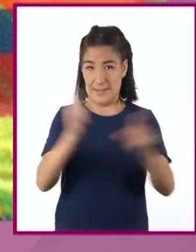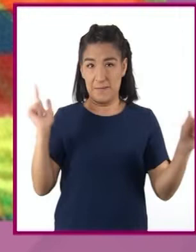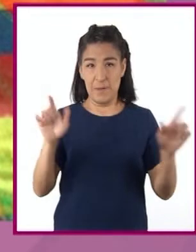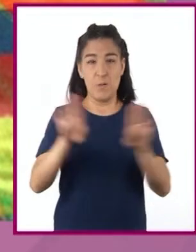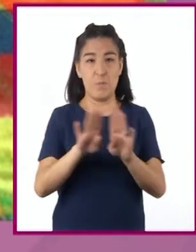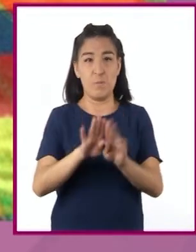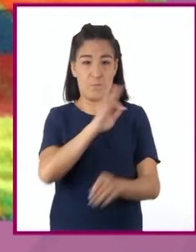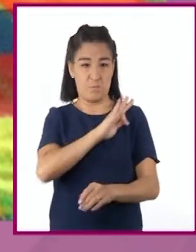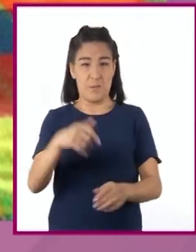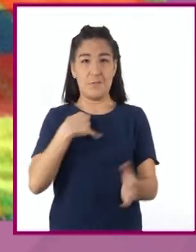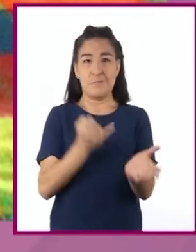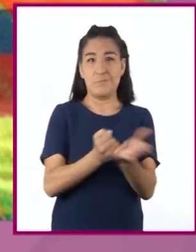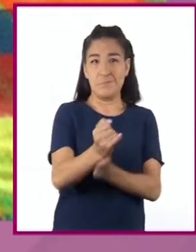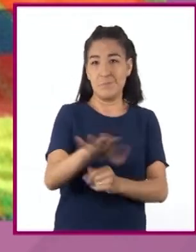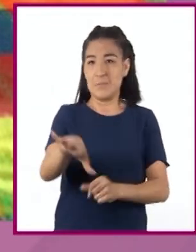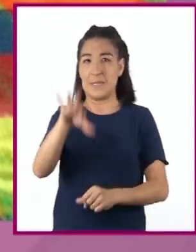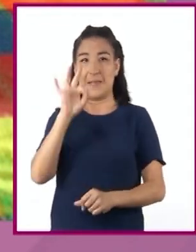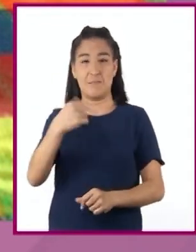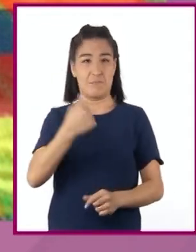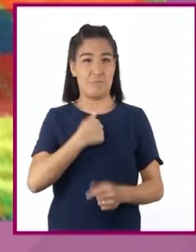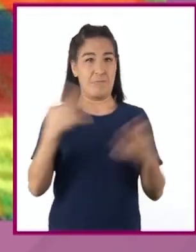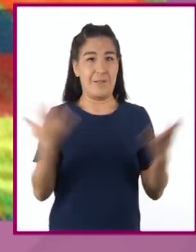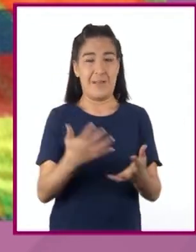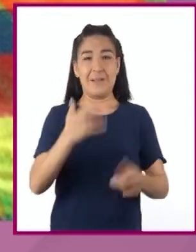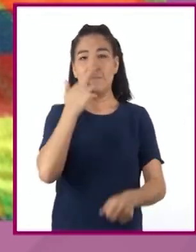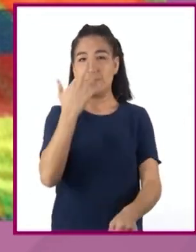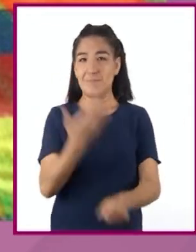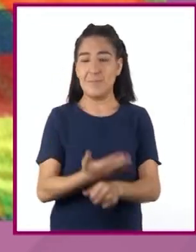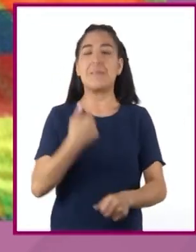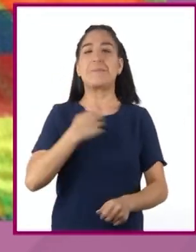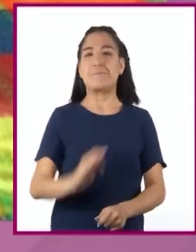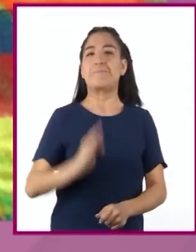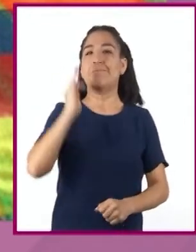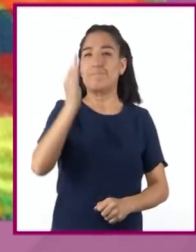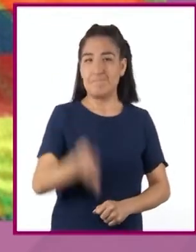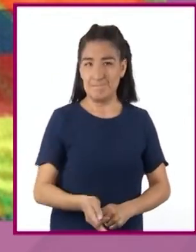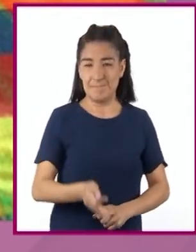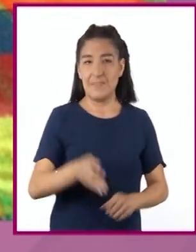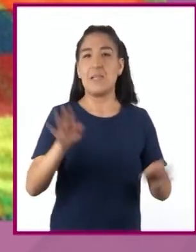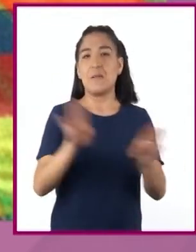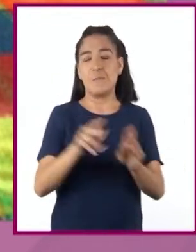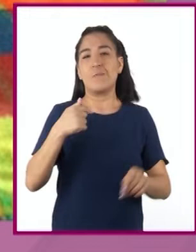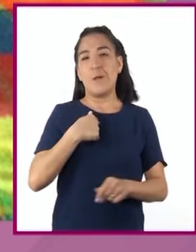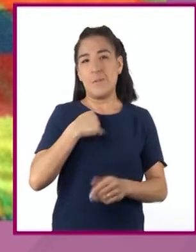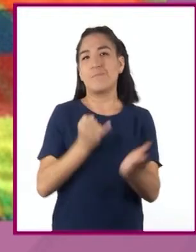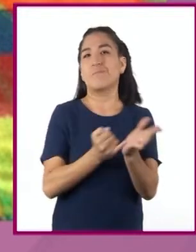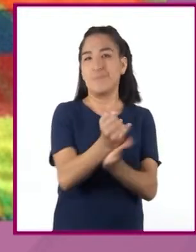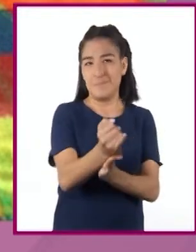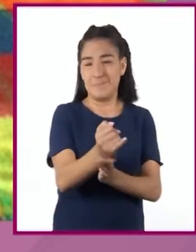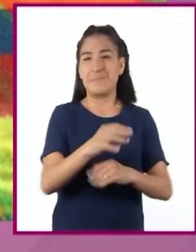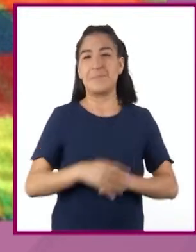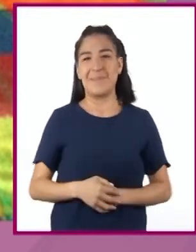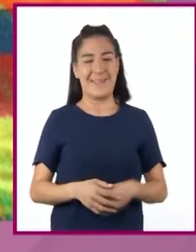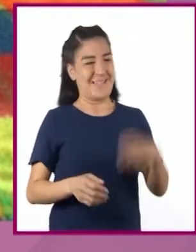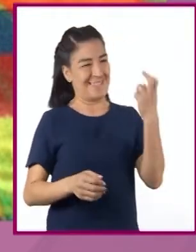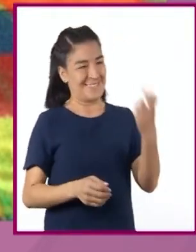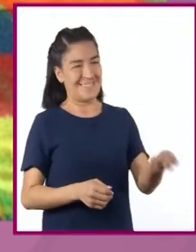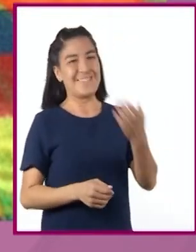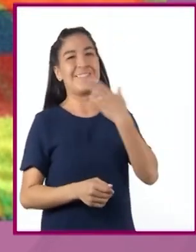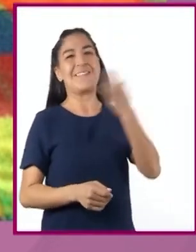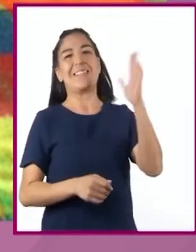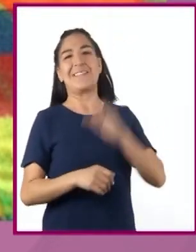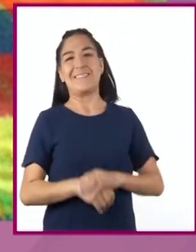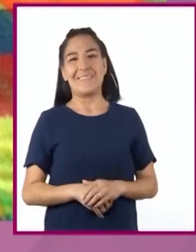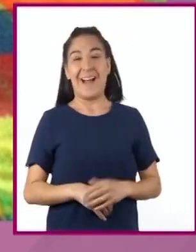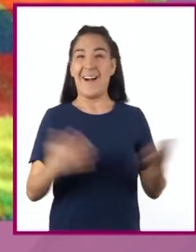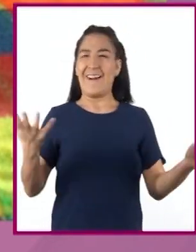poder decidir o elegir por nosotros mismos asumiendo la responsabilidad de nuestras decisiones. Exacto.